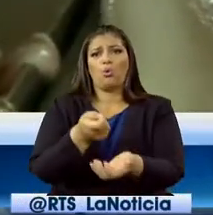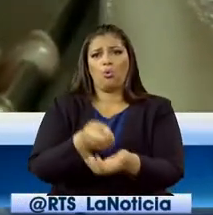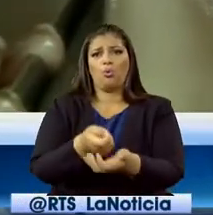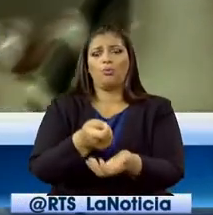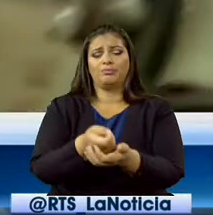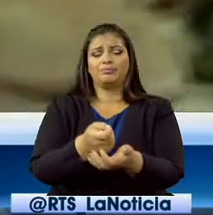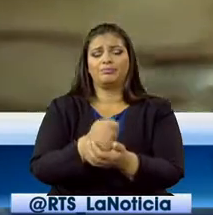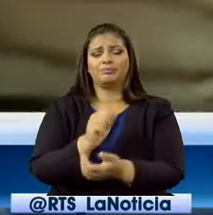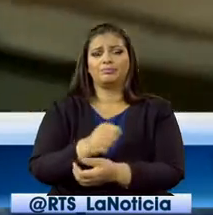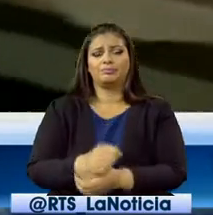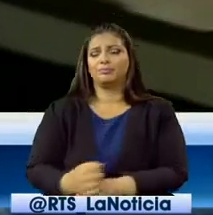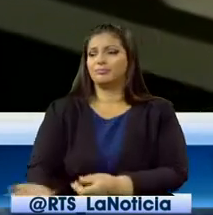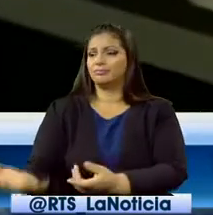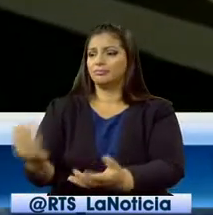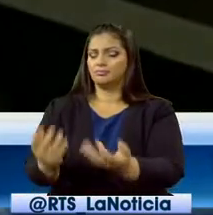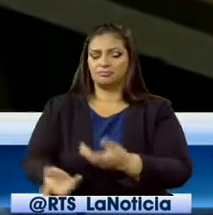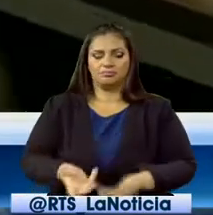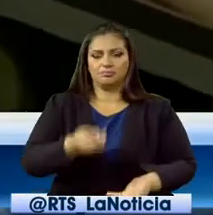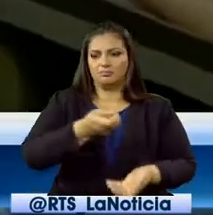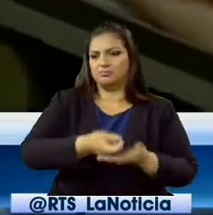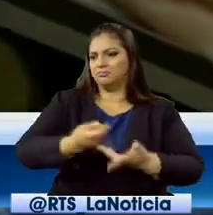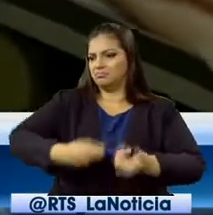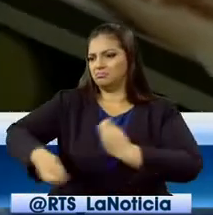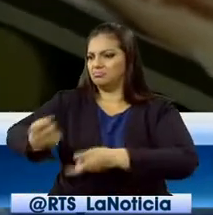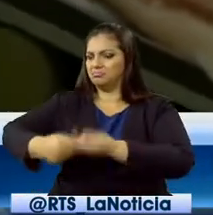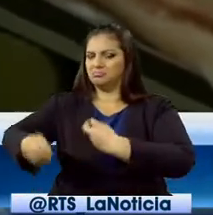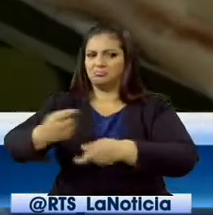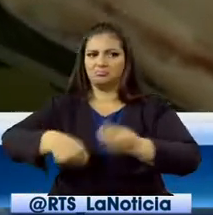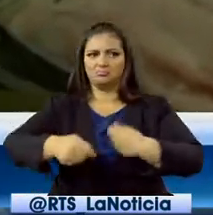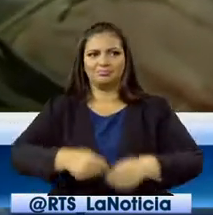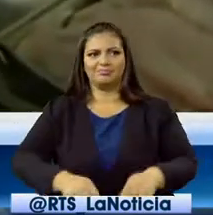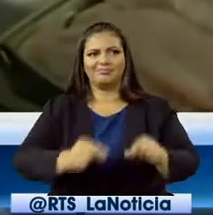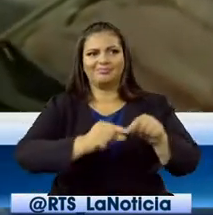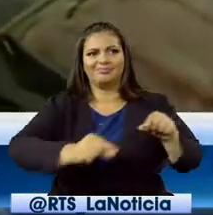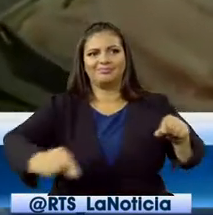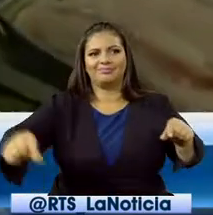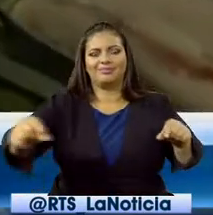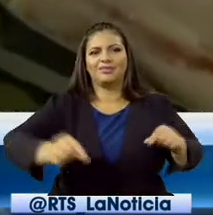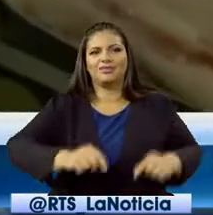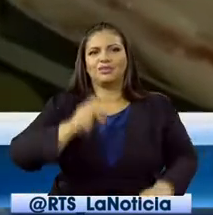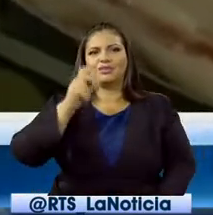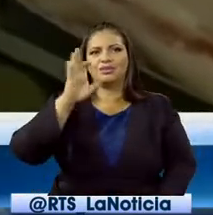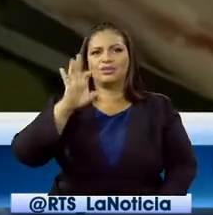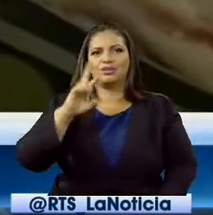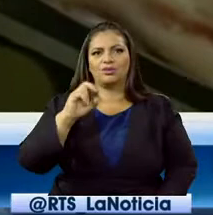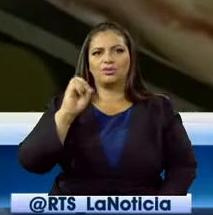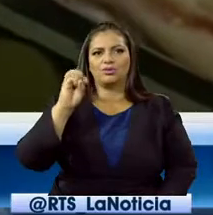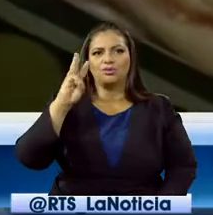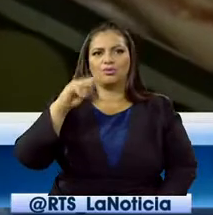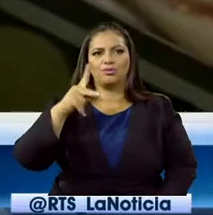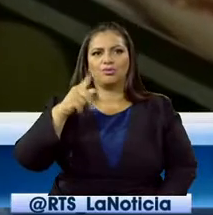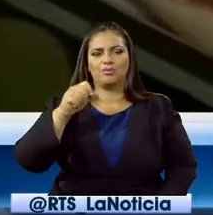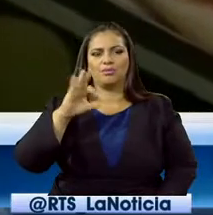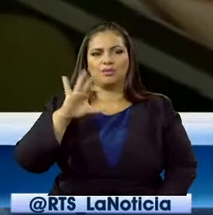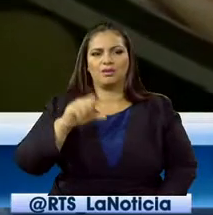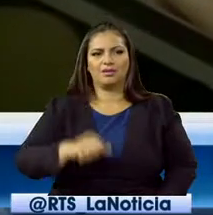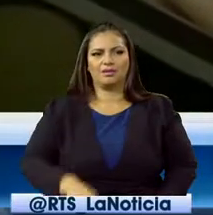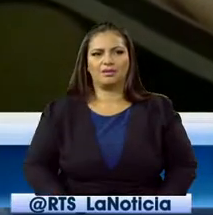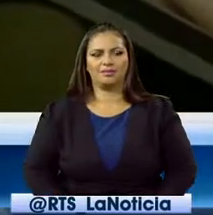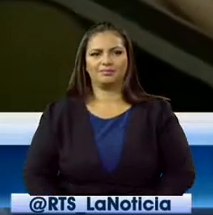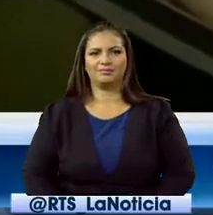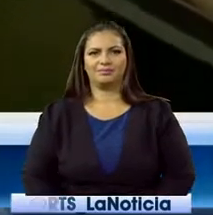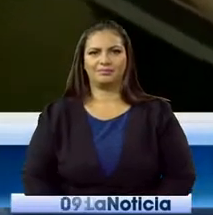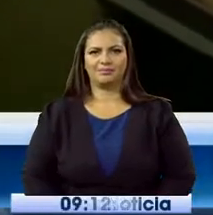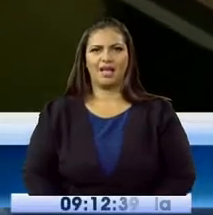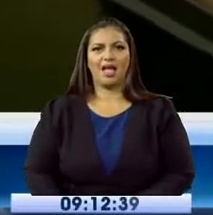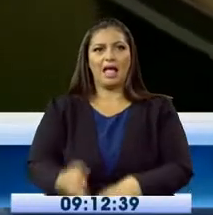pescado que no era vendible, ahora se vende bastante. Esta es la trompeta, le dice. Trompeta, este es para el ceviche curtido, apanado. Este era barato y ahora estaba